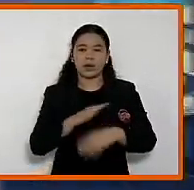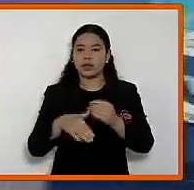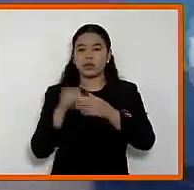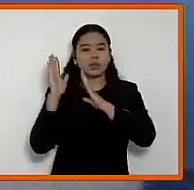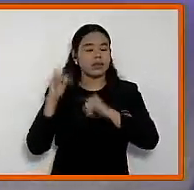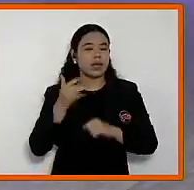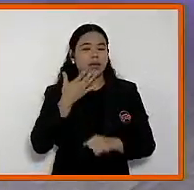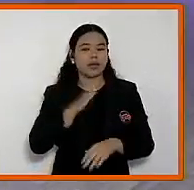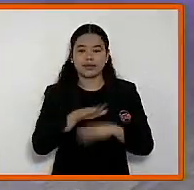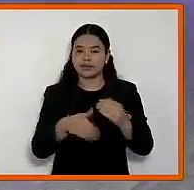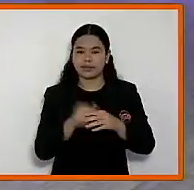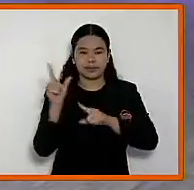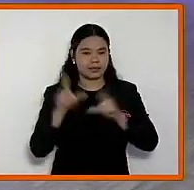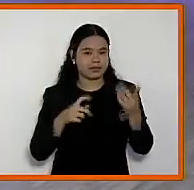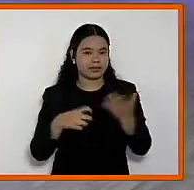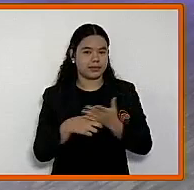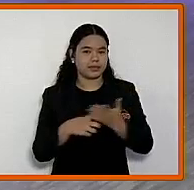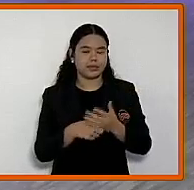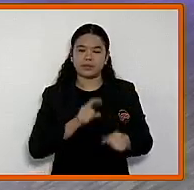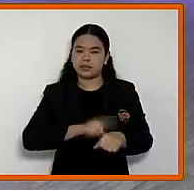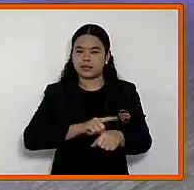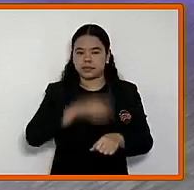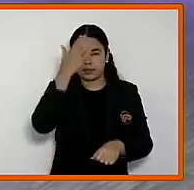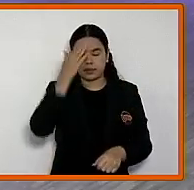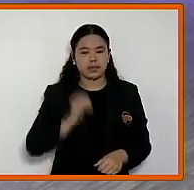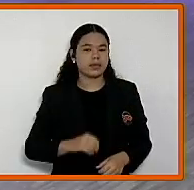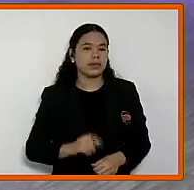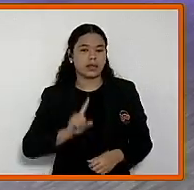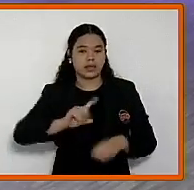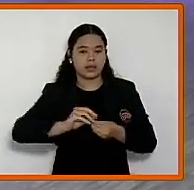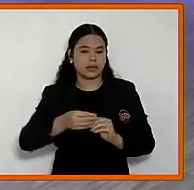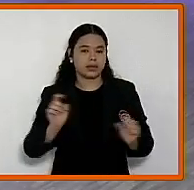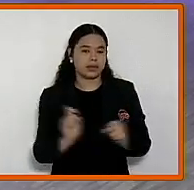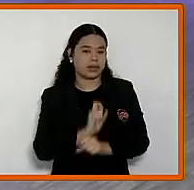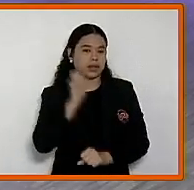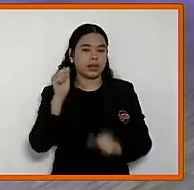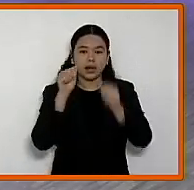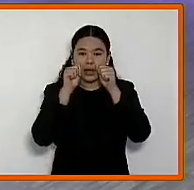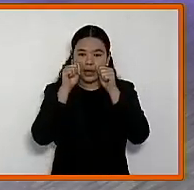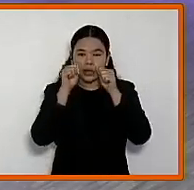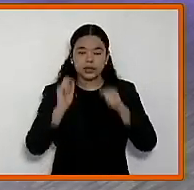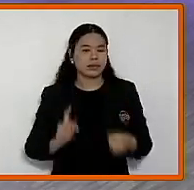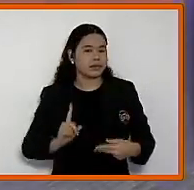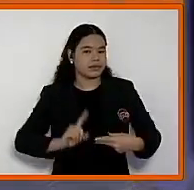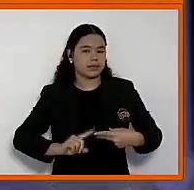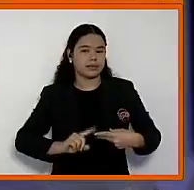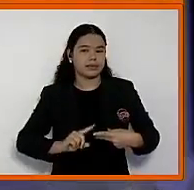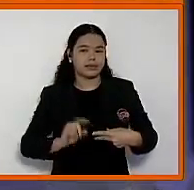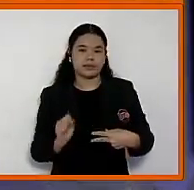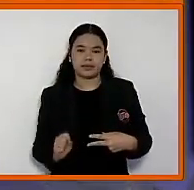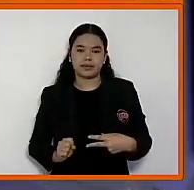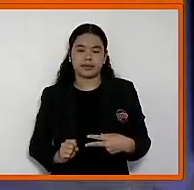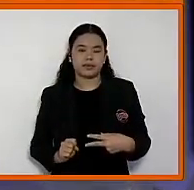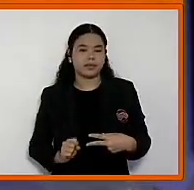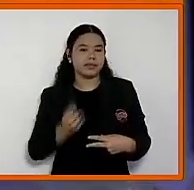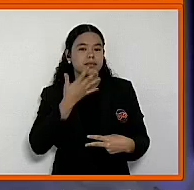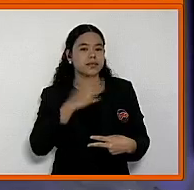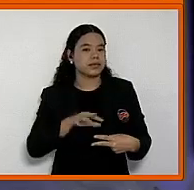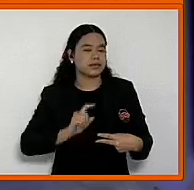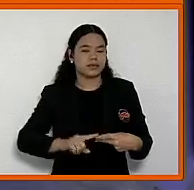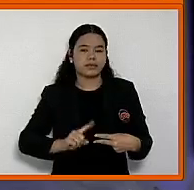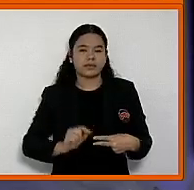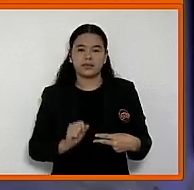suerte. Espero tengas tu boleta en mano porque vamos a conocer cuál es tu primer número ganador. Atento porque su primer dígito es, muchísima suerte, el